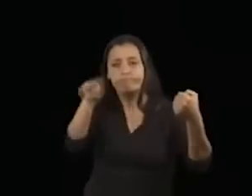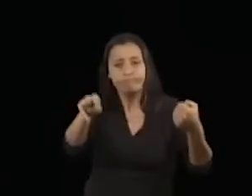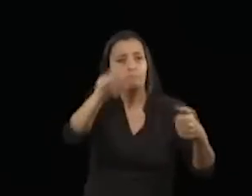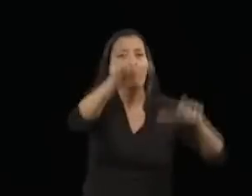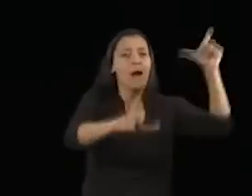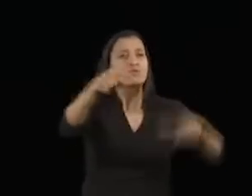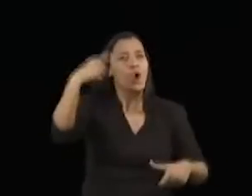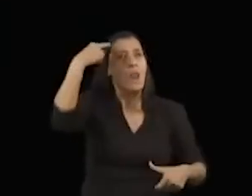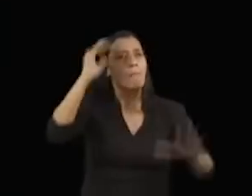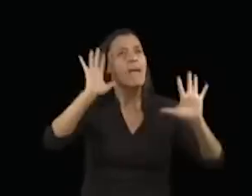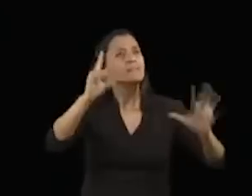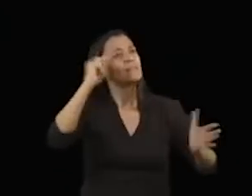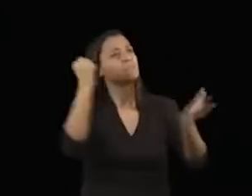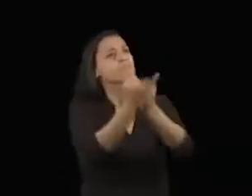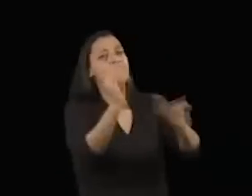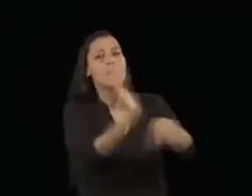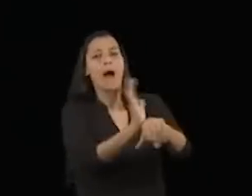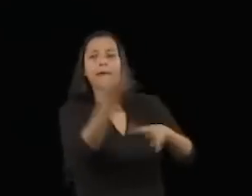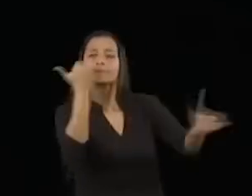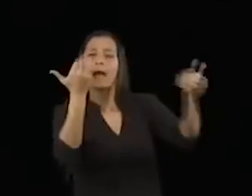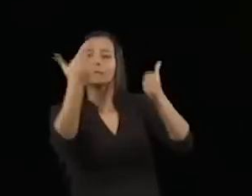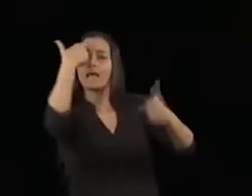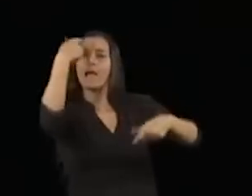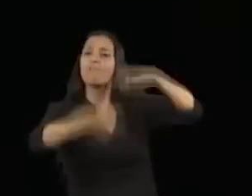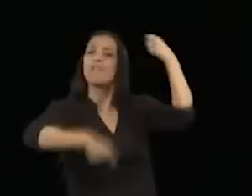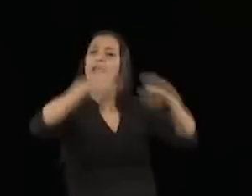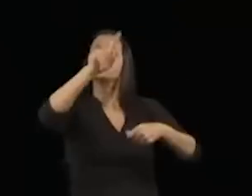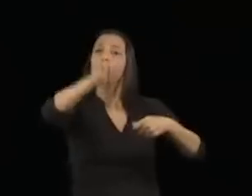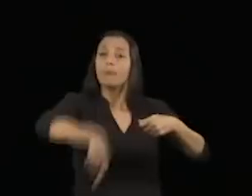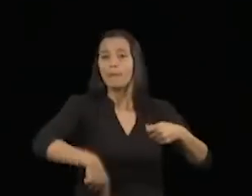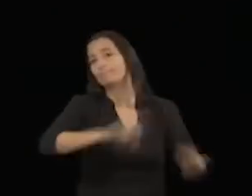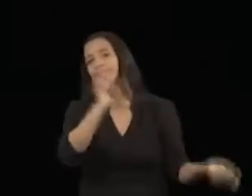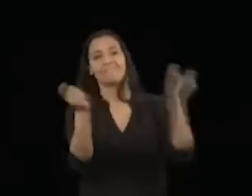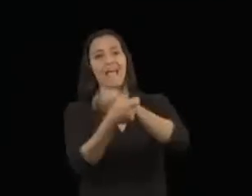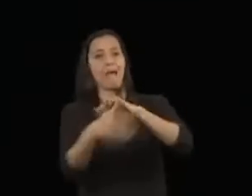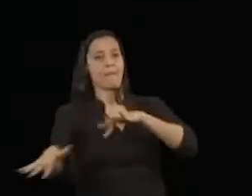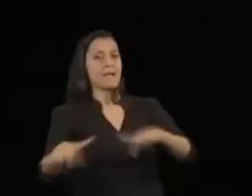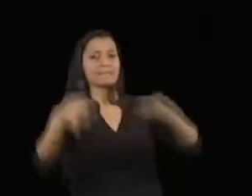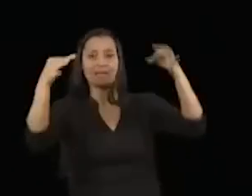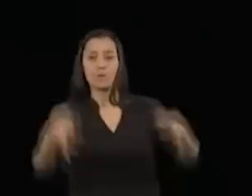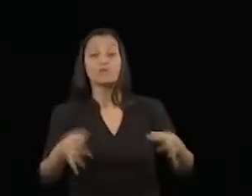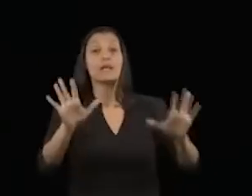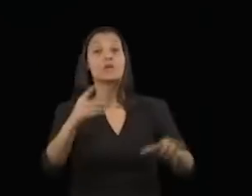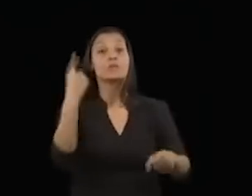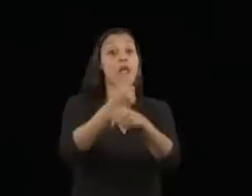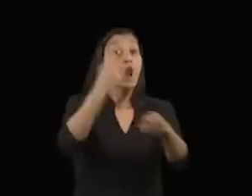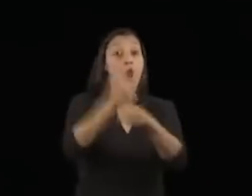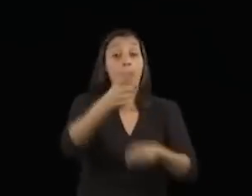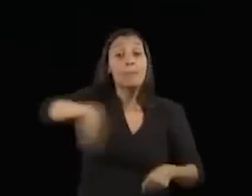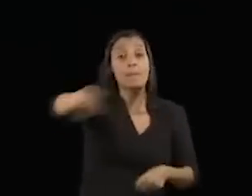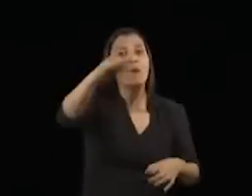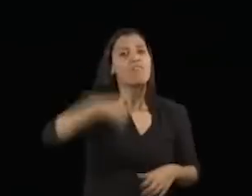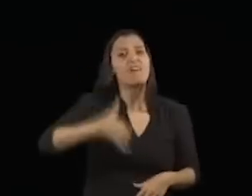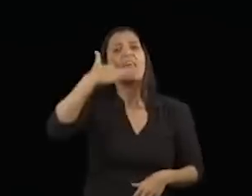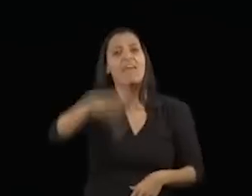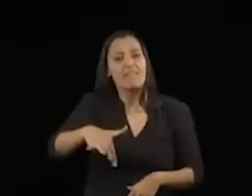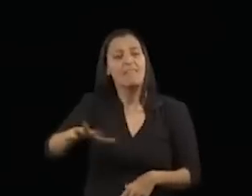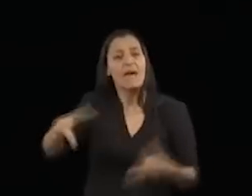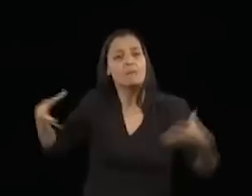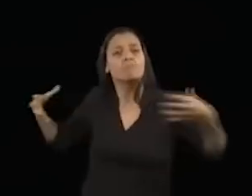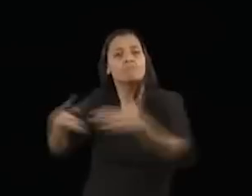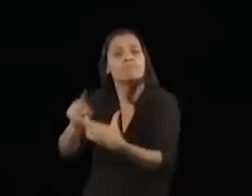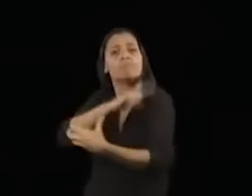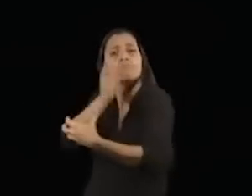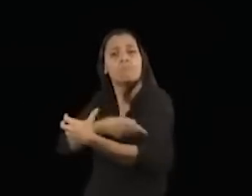gente, las cosas cambian sustancialmente. Por lo tanto, lo primero que hay que entender es que los monopolios no son malos.